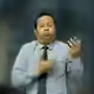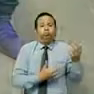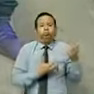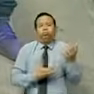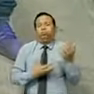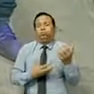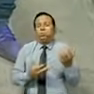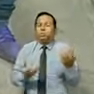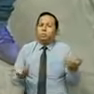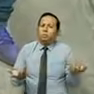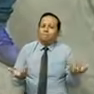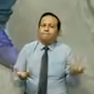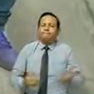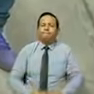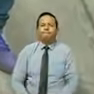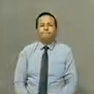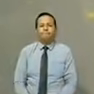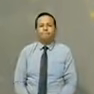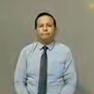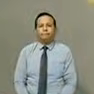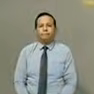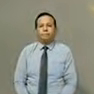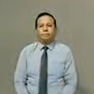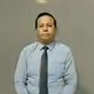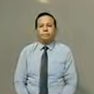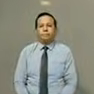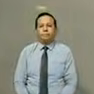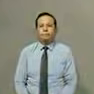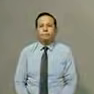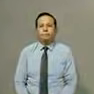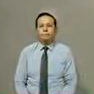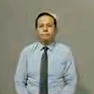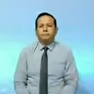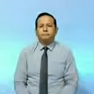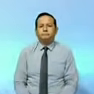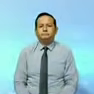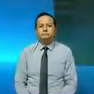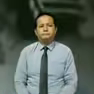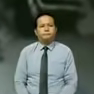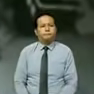espera. Informó Celeste Dueñas.